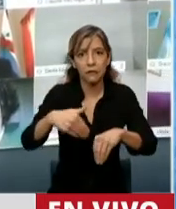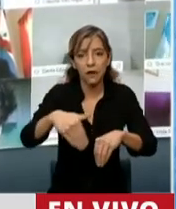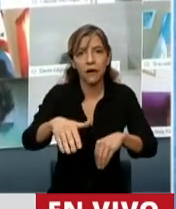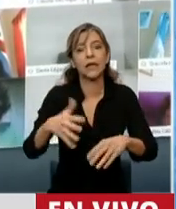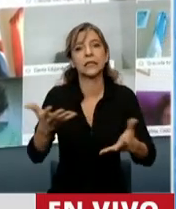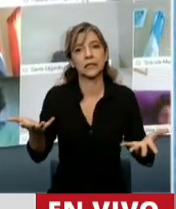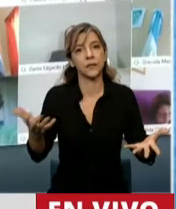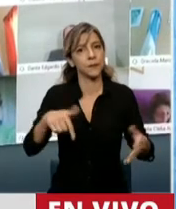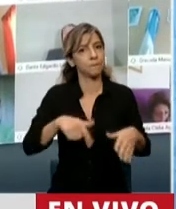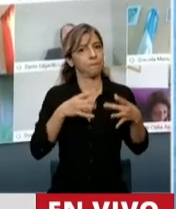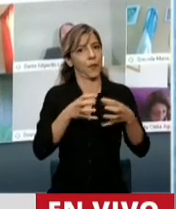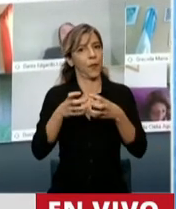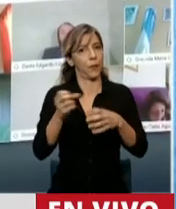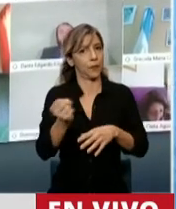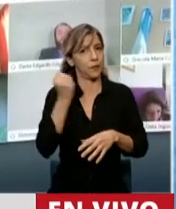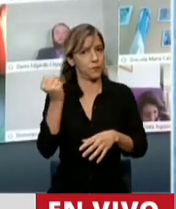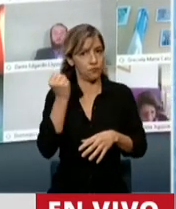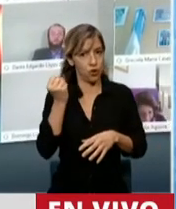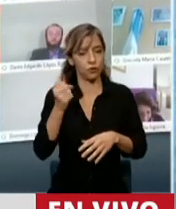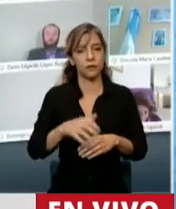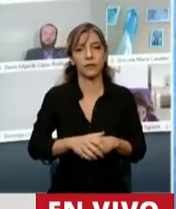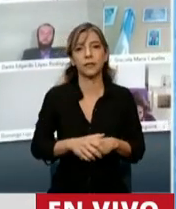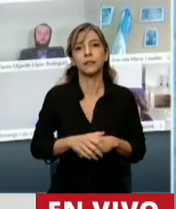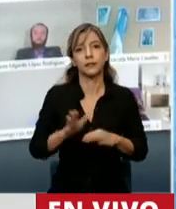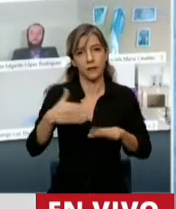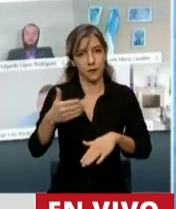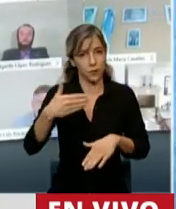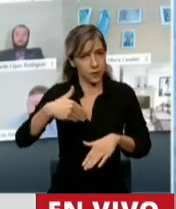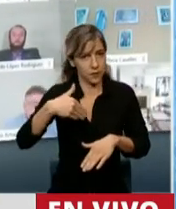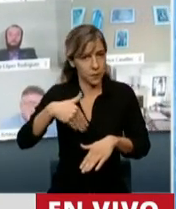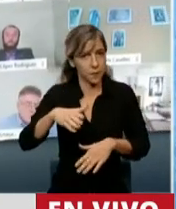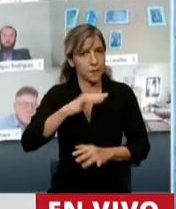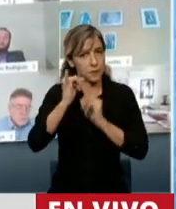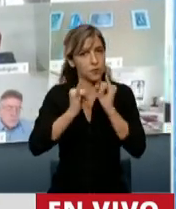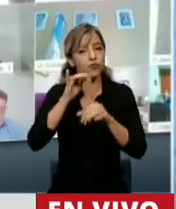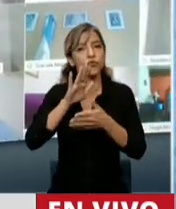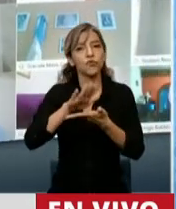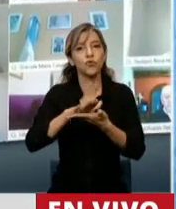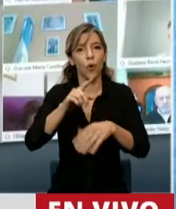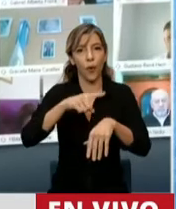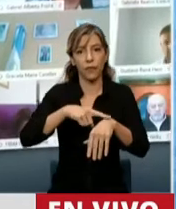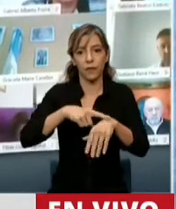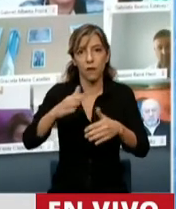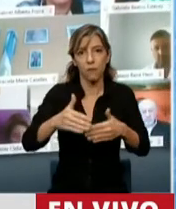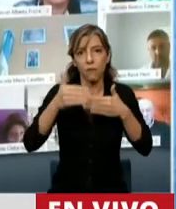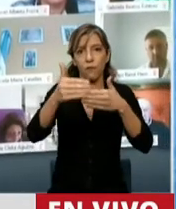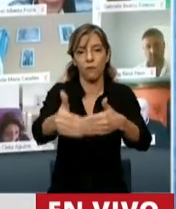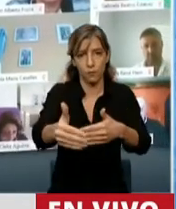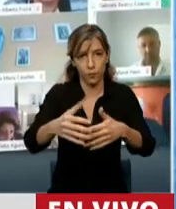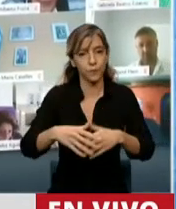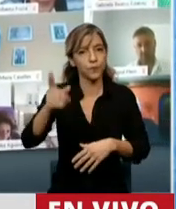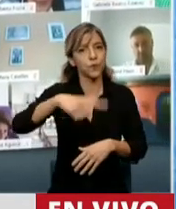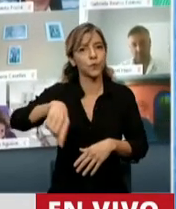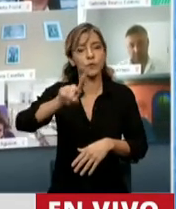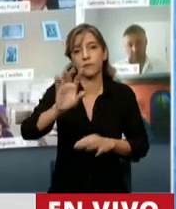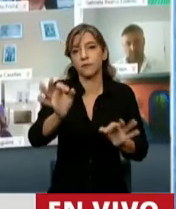luego vamos y más adelante a tratar en esta sesión. Usted sabe que el aislamiento social preventivo